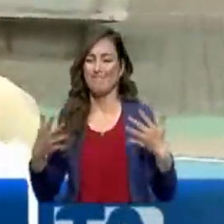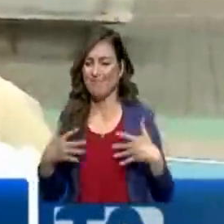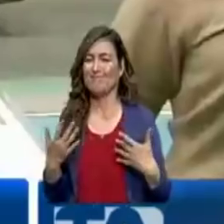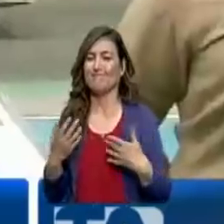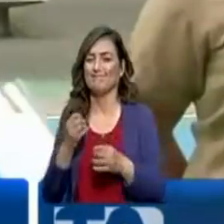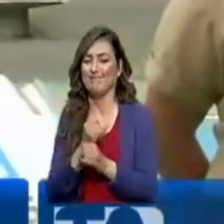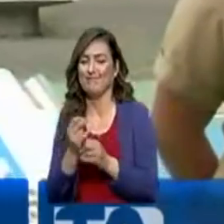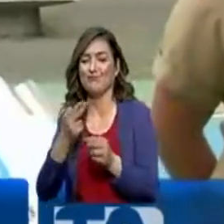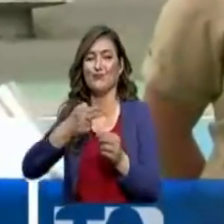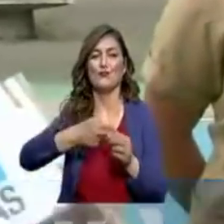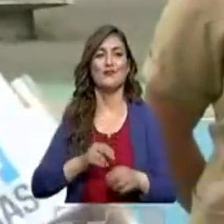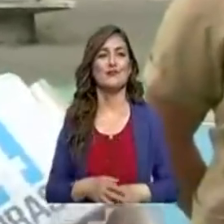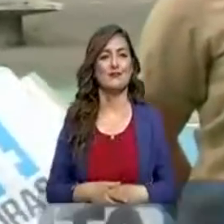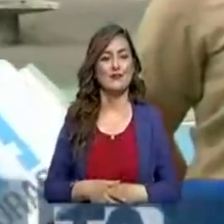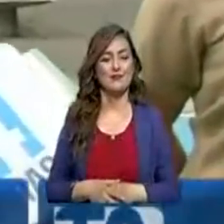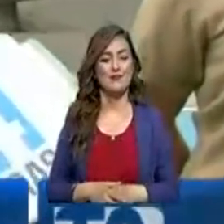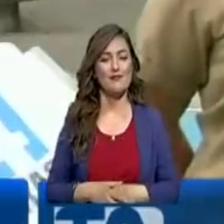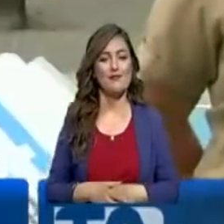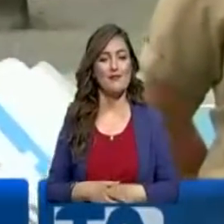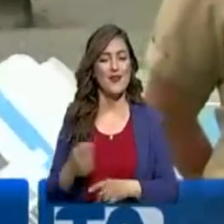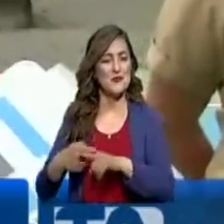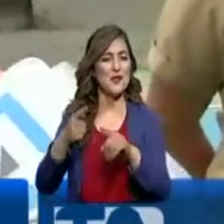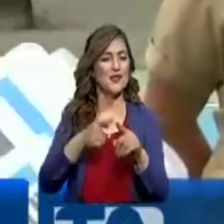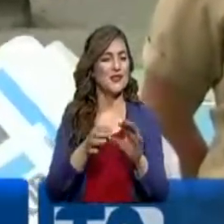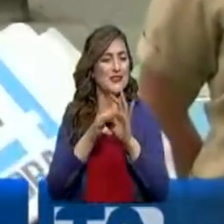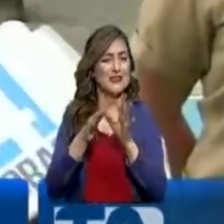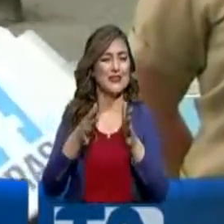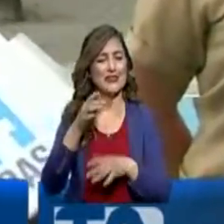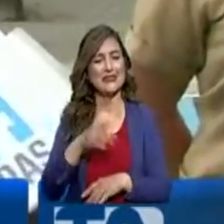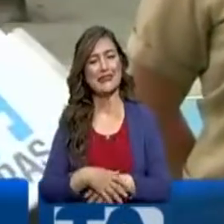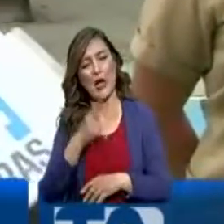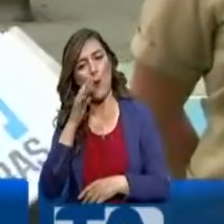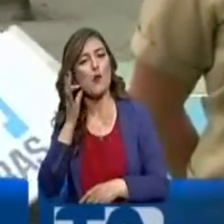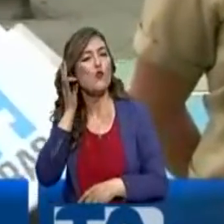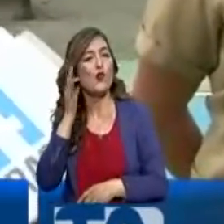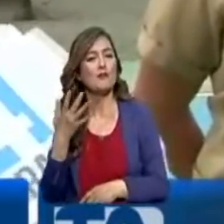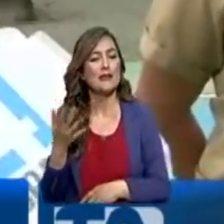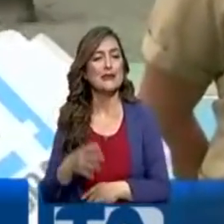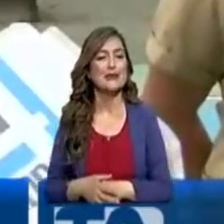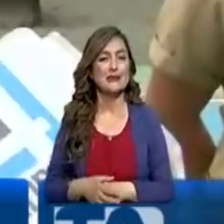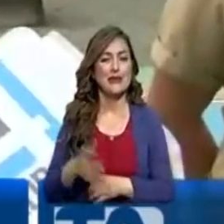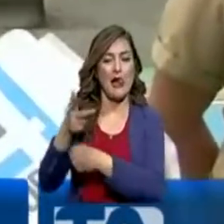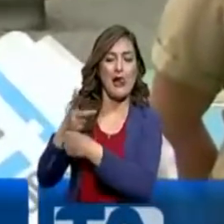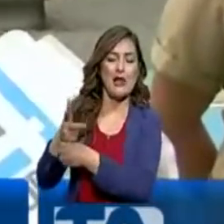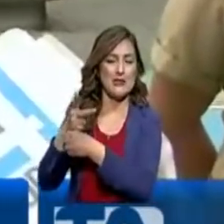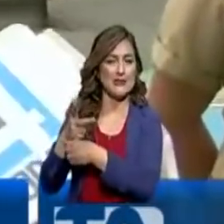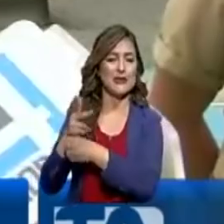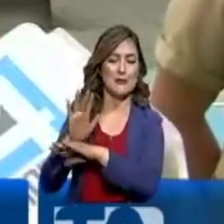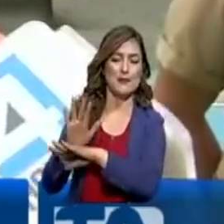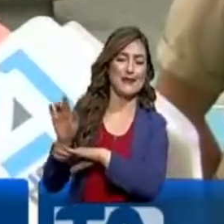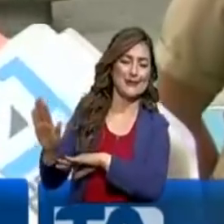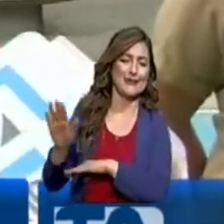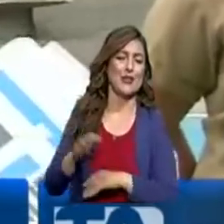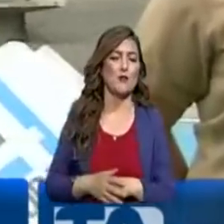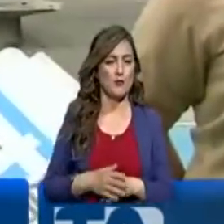gran institución. Lastimosamente nuestros demás compañeros vicentinos y vicentinas están detrás de una pantalla, pero para nosotros es mucho